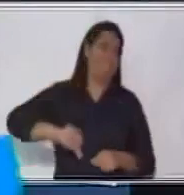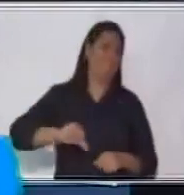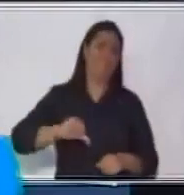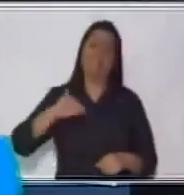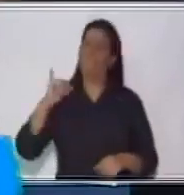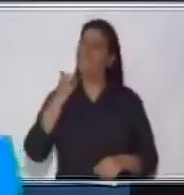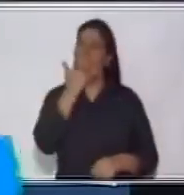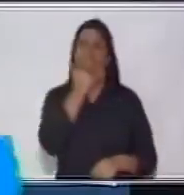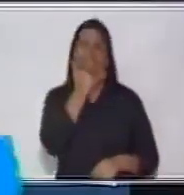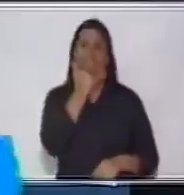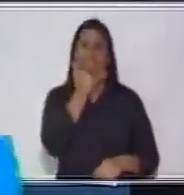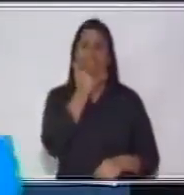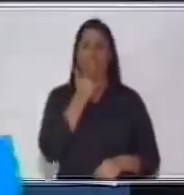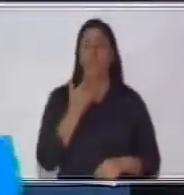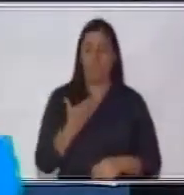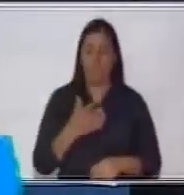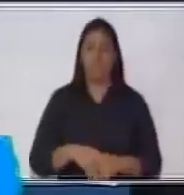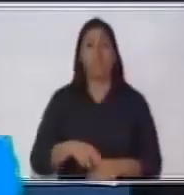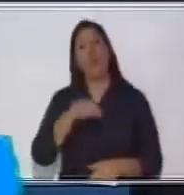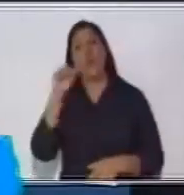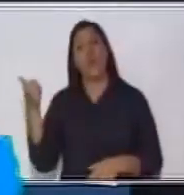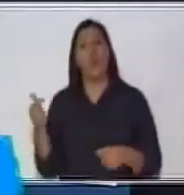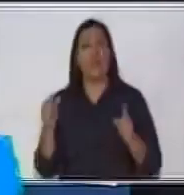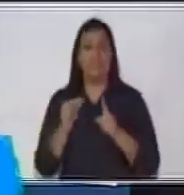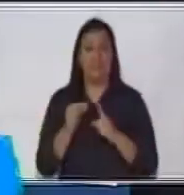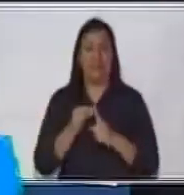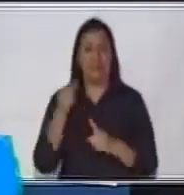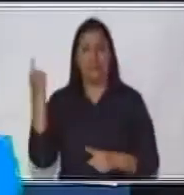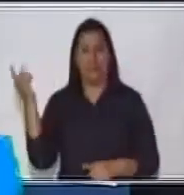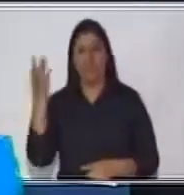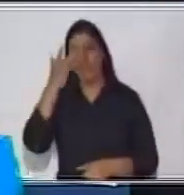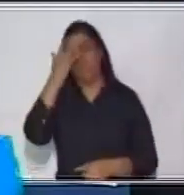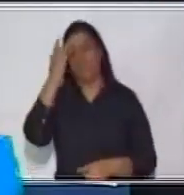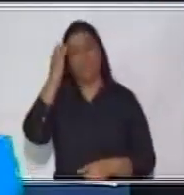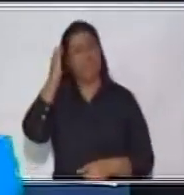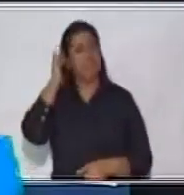palabra tiene esta sílaba? Y.